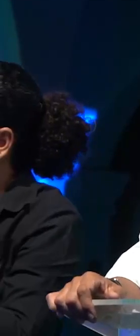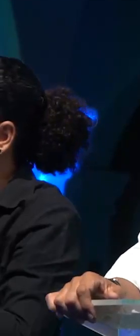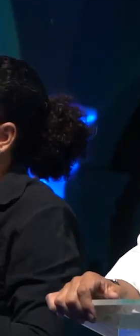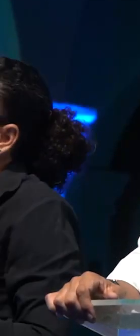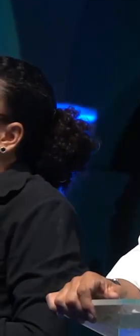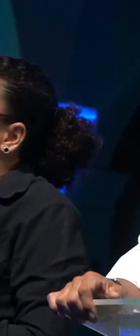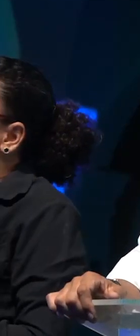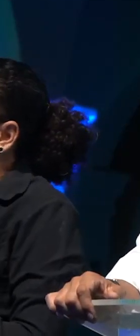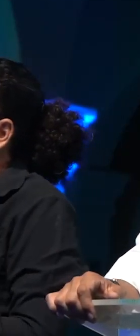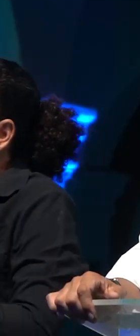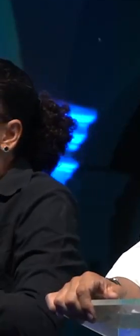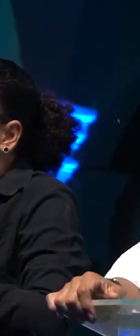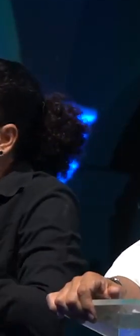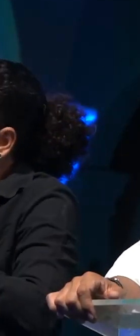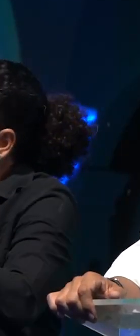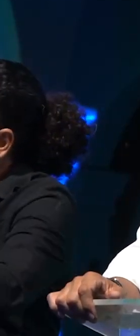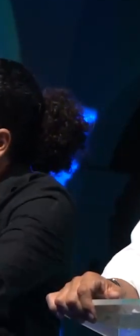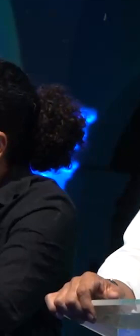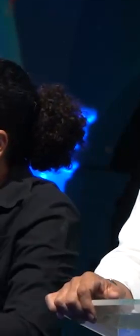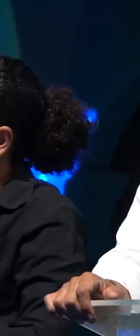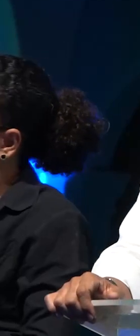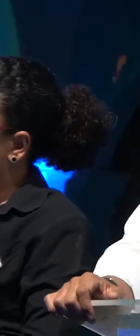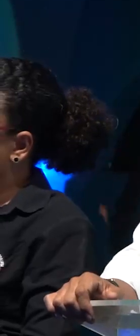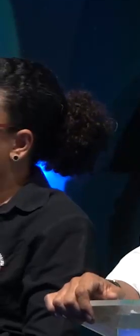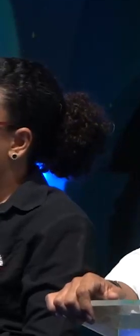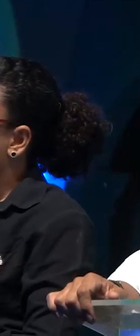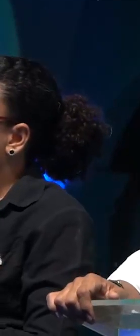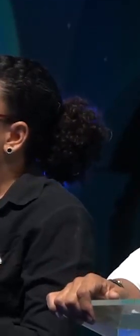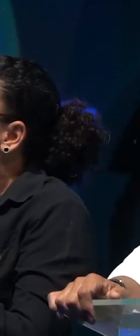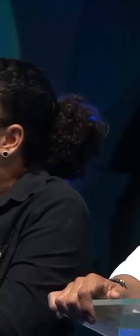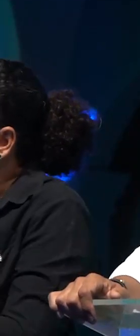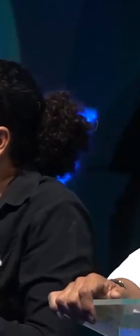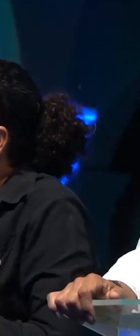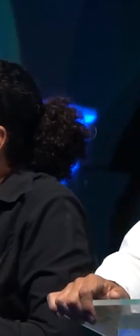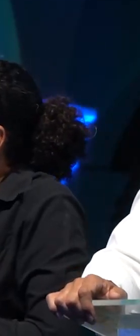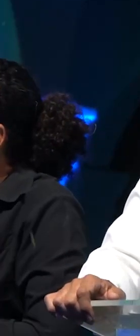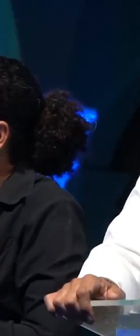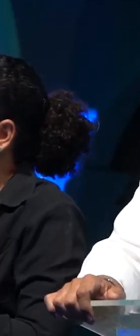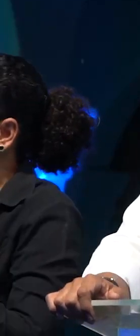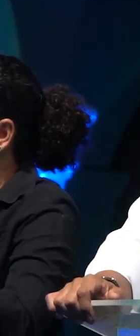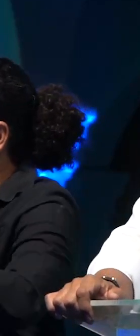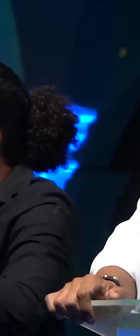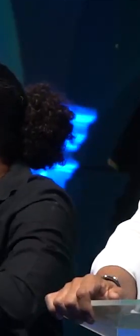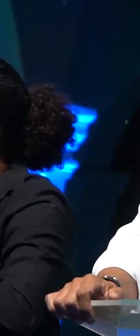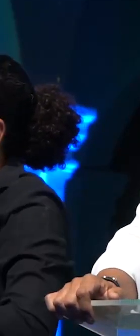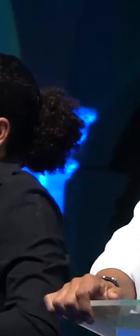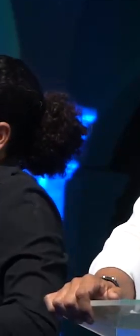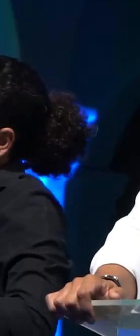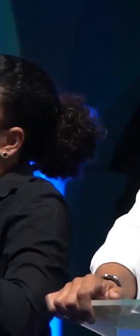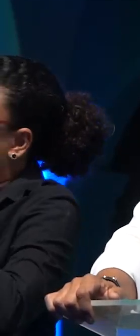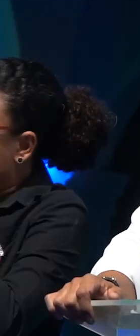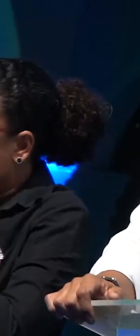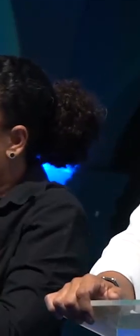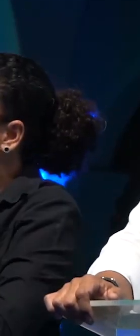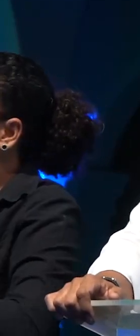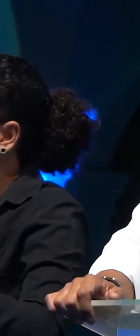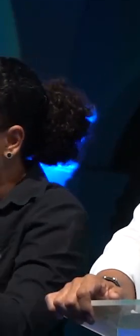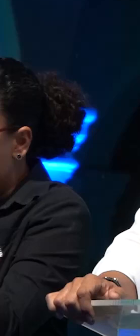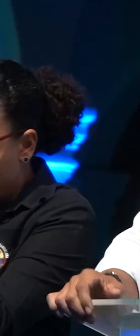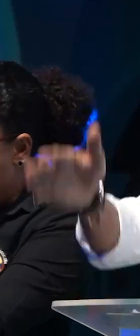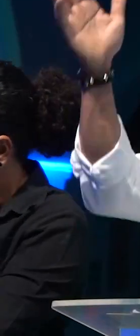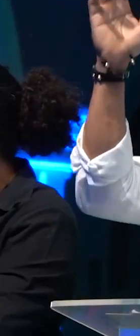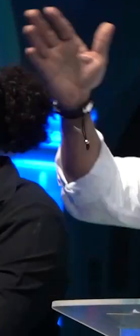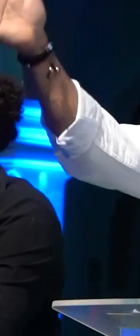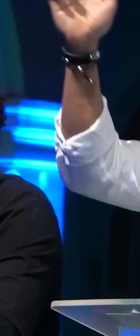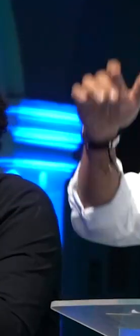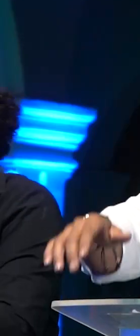hecho. Deberíamos elegir gobernantes para los 3 últimos meses de cada año, de cada periodo. Mientras tanto, la gente no necesita educación,